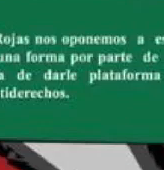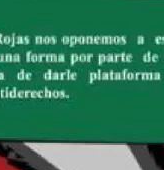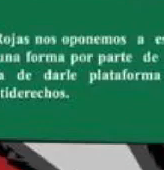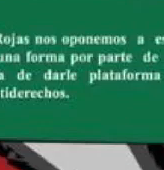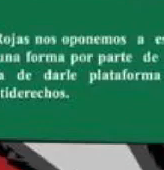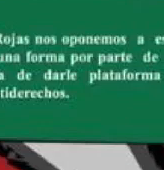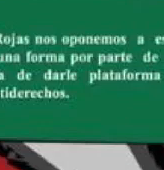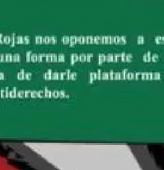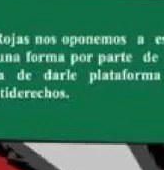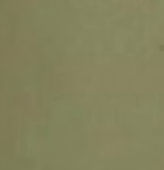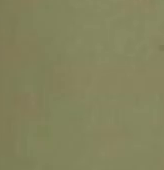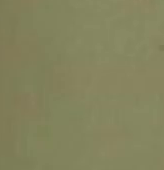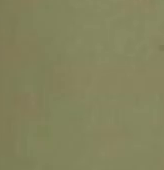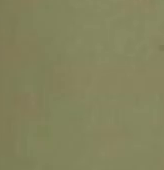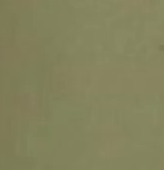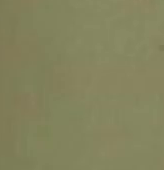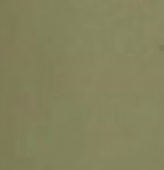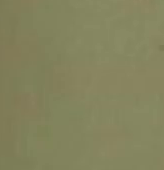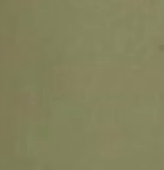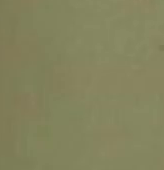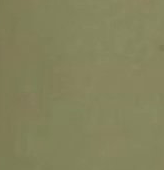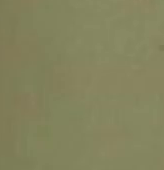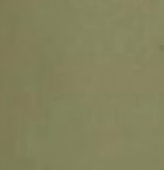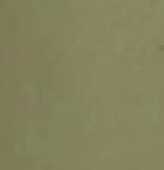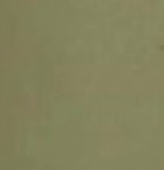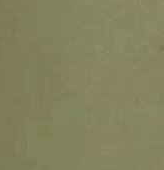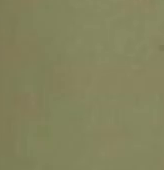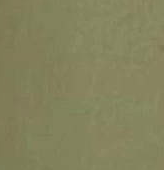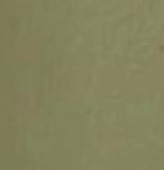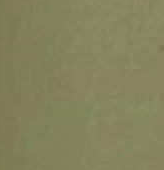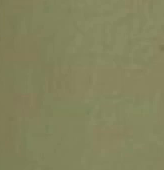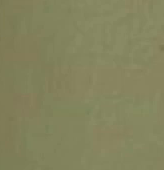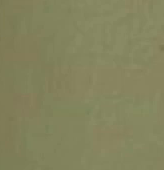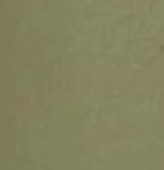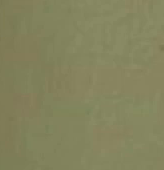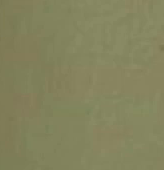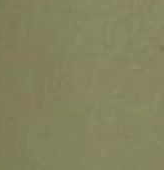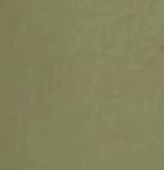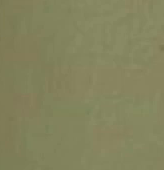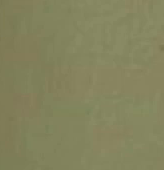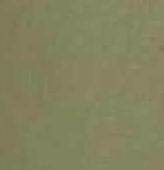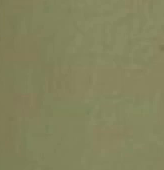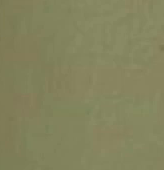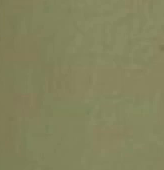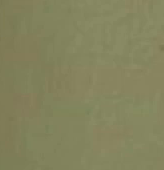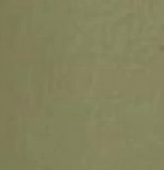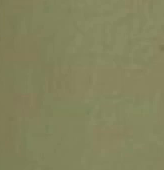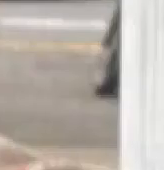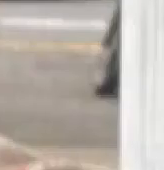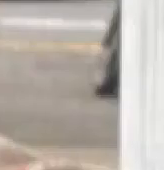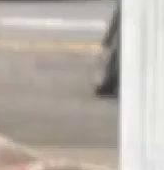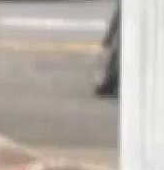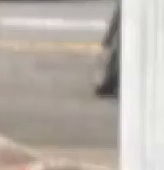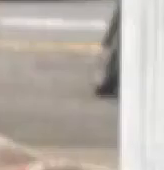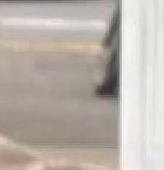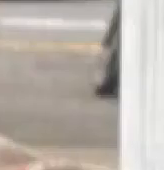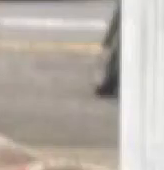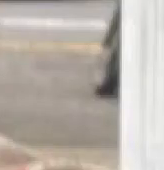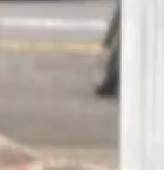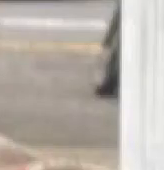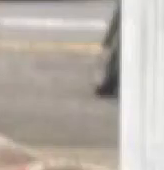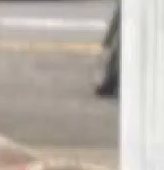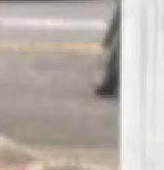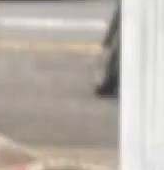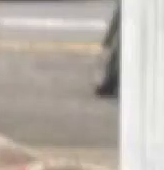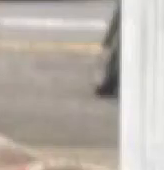Costa Rica. Muy tolerantes las rojas, lo digo con todo sarcasmo, por supuesto que sí. Y siguiendo en la línea de full tolerancia y libertad de